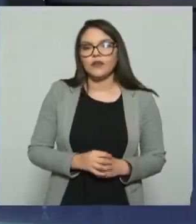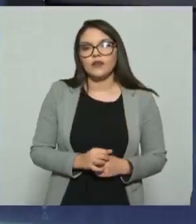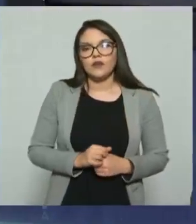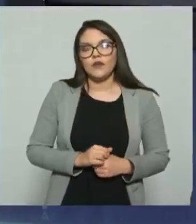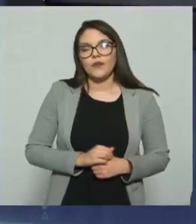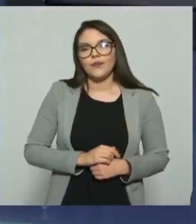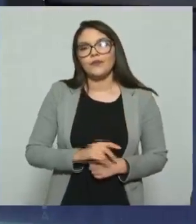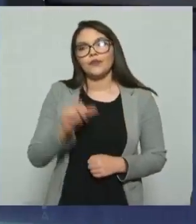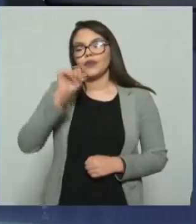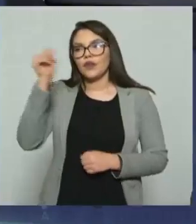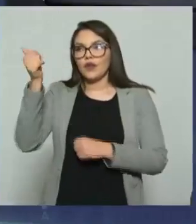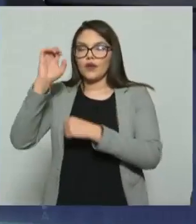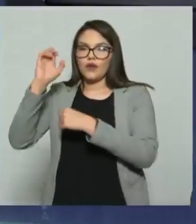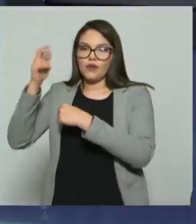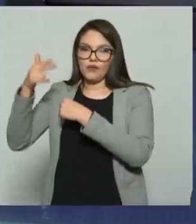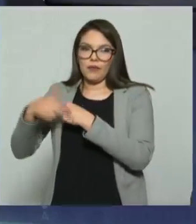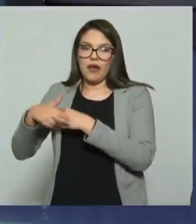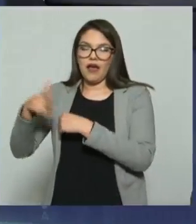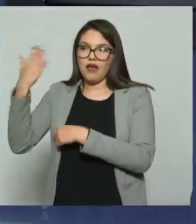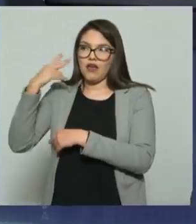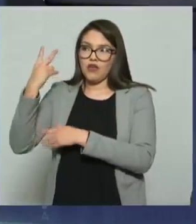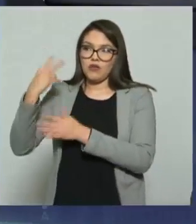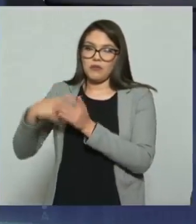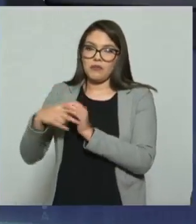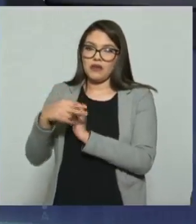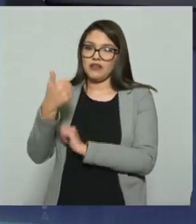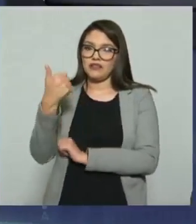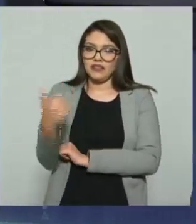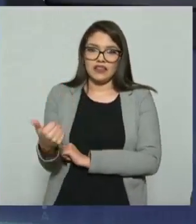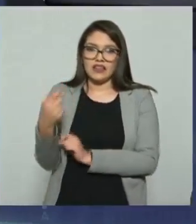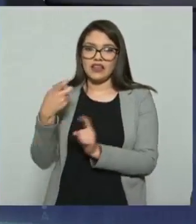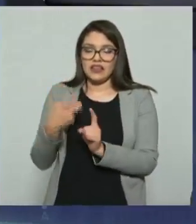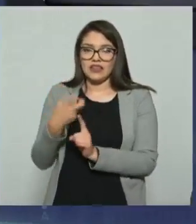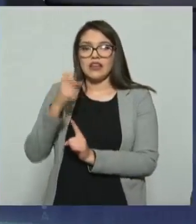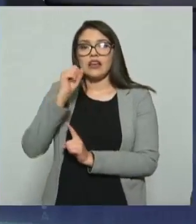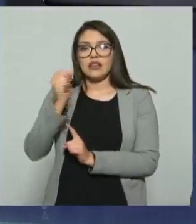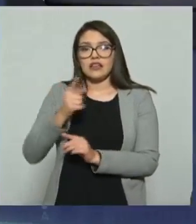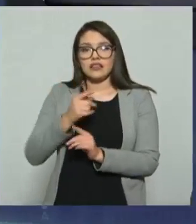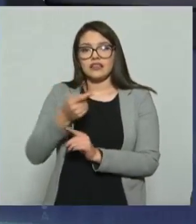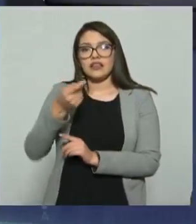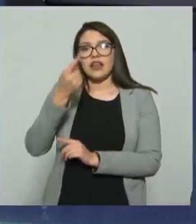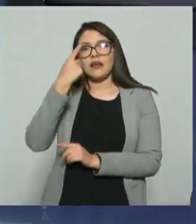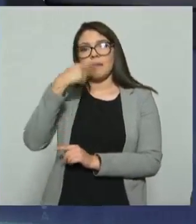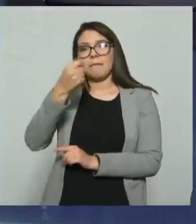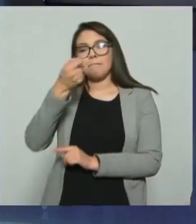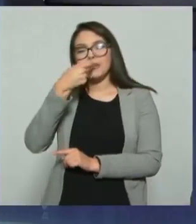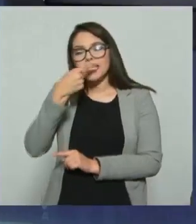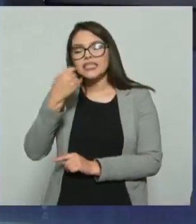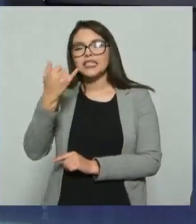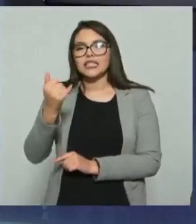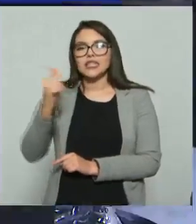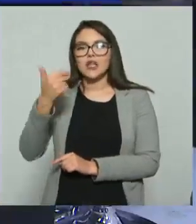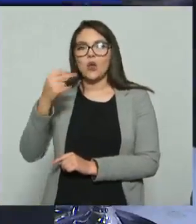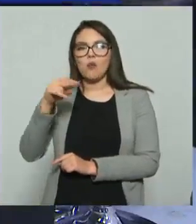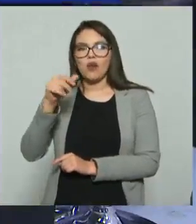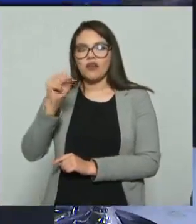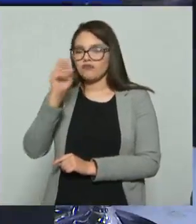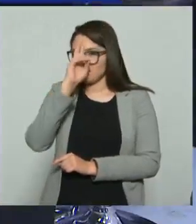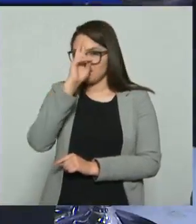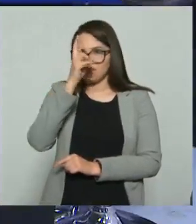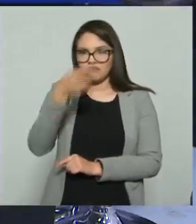Unión Europea, desde el 2006, estos antibióticos y hormonas están totalmente prohibidos. Bueno, por otra parte, Erika, la